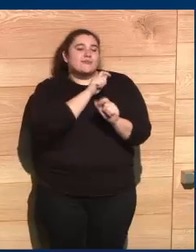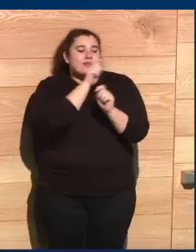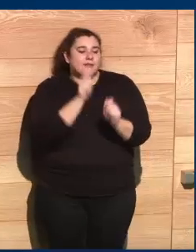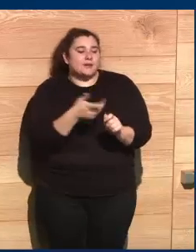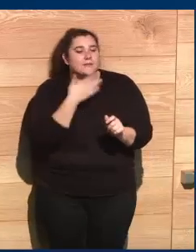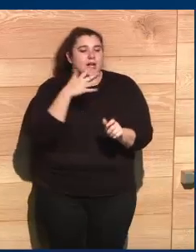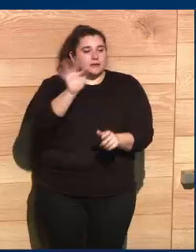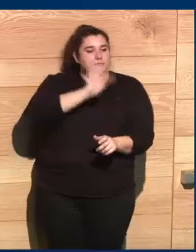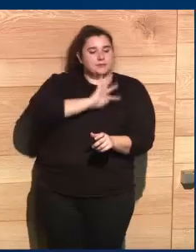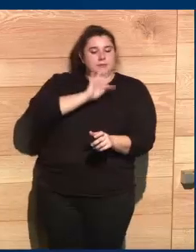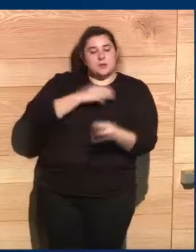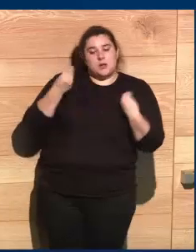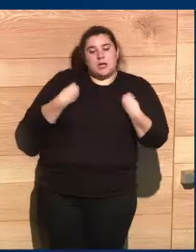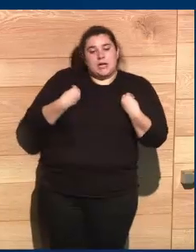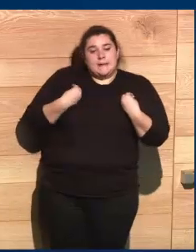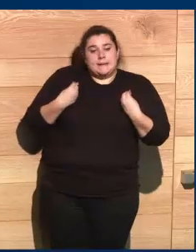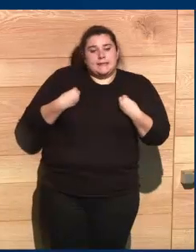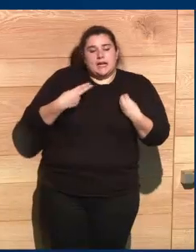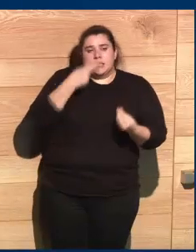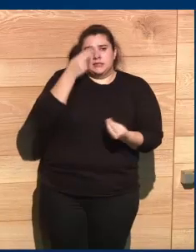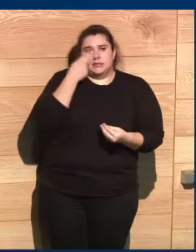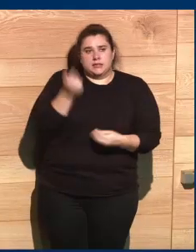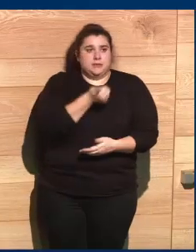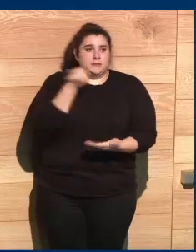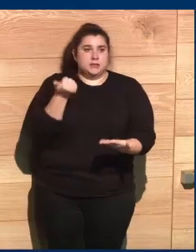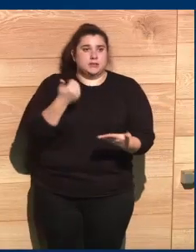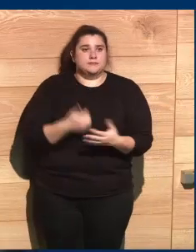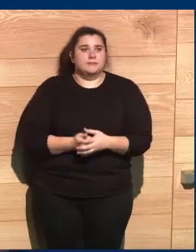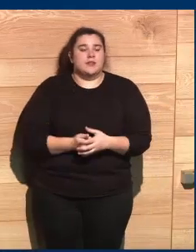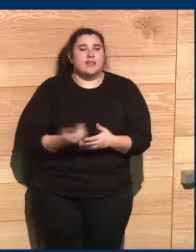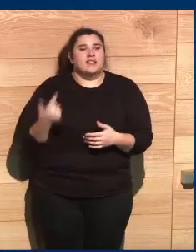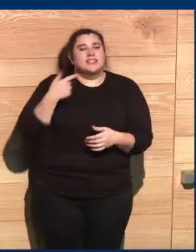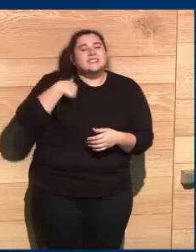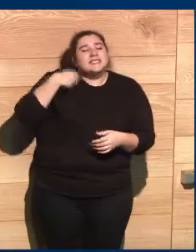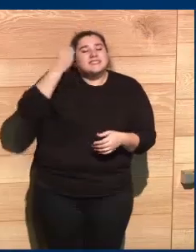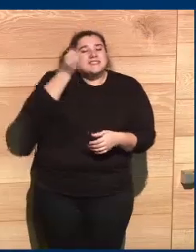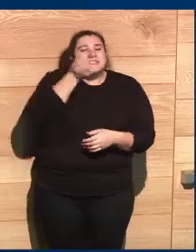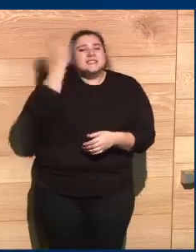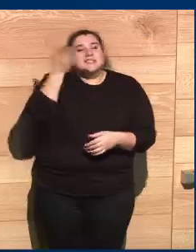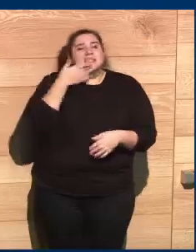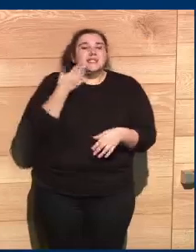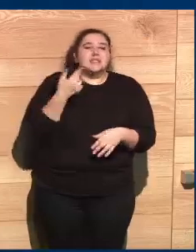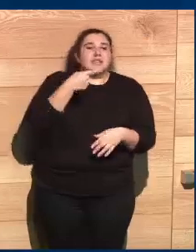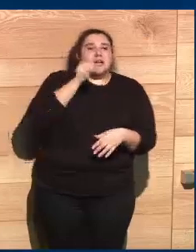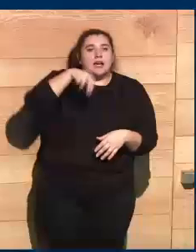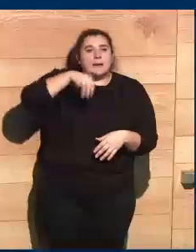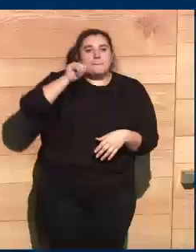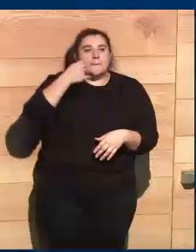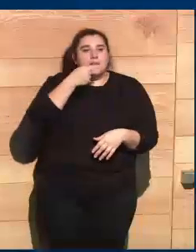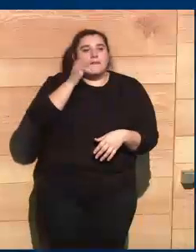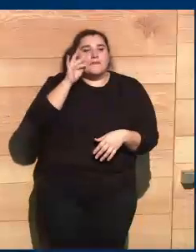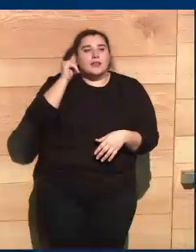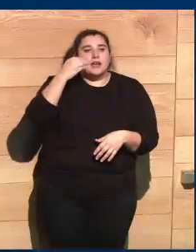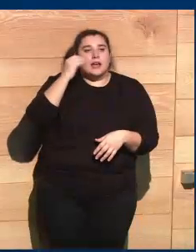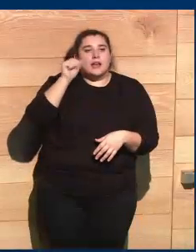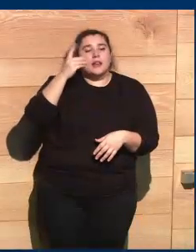recompensas nos hagan la vida mucho más interesante? Y esa es la idea detrás de la gamificación. Podemos aprender y podemos